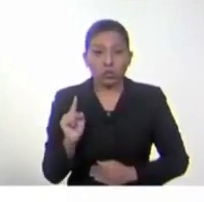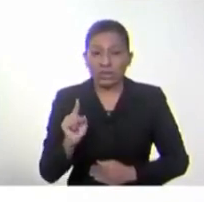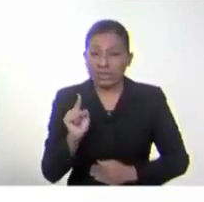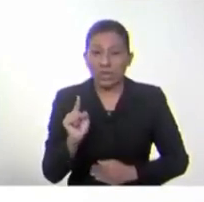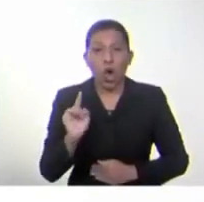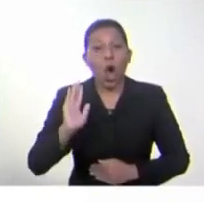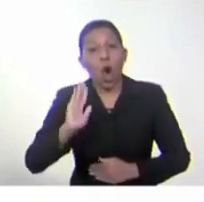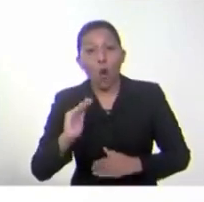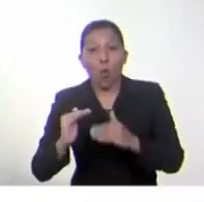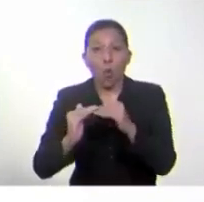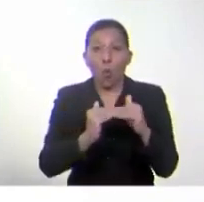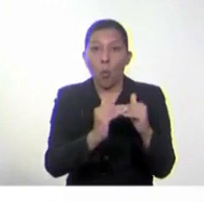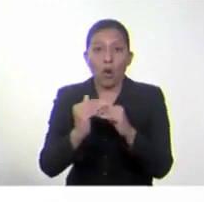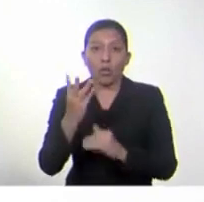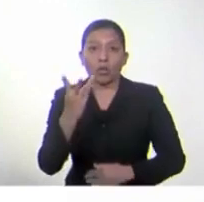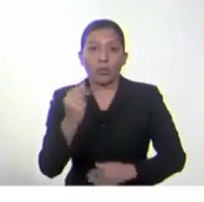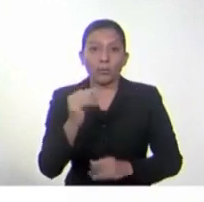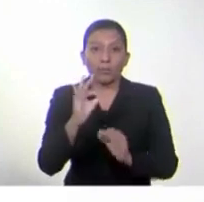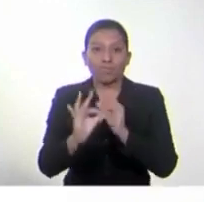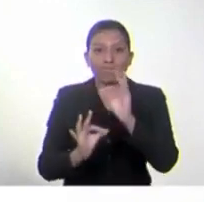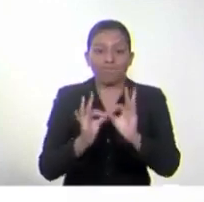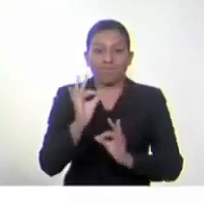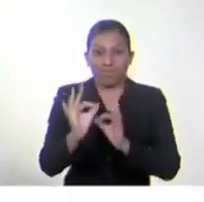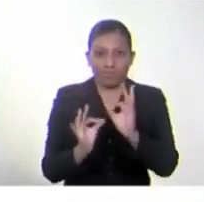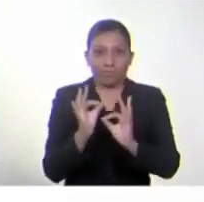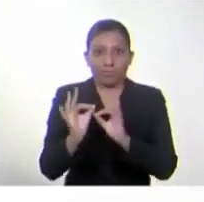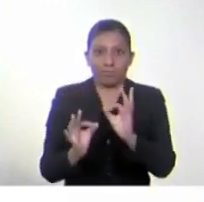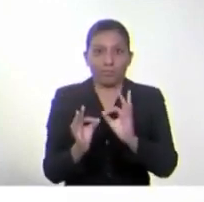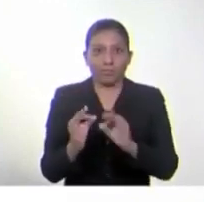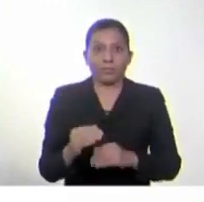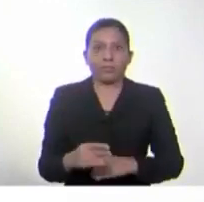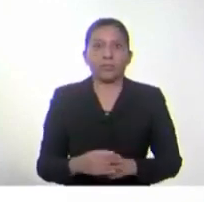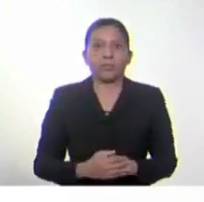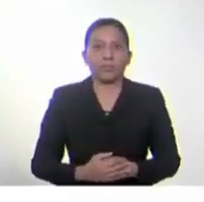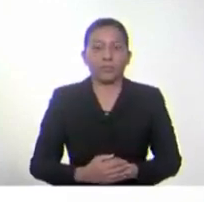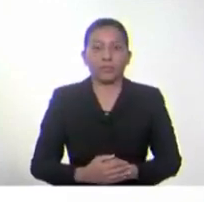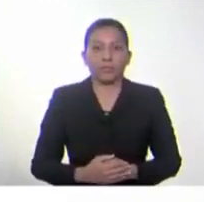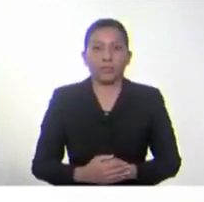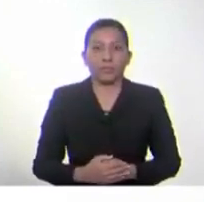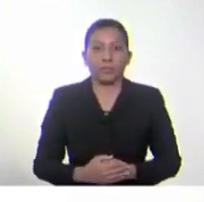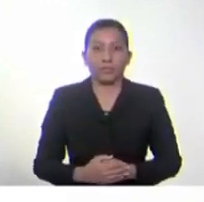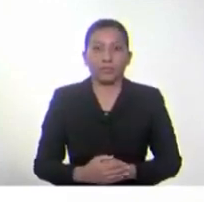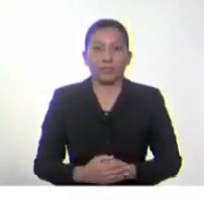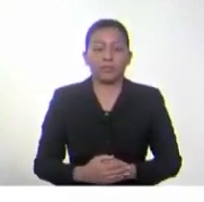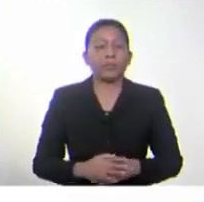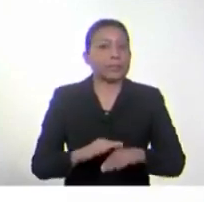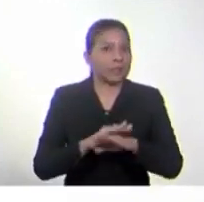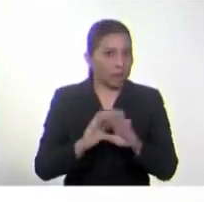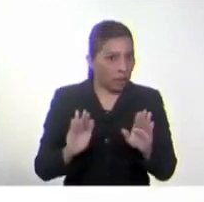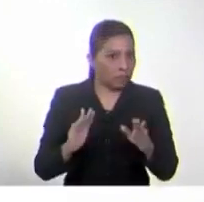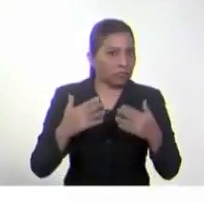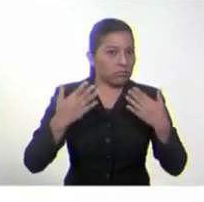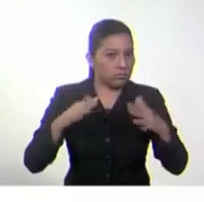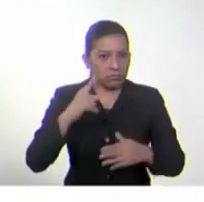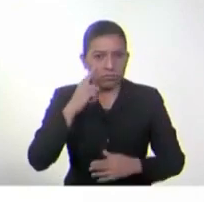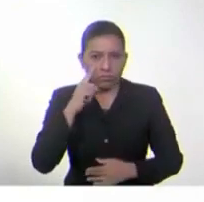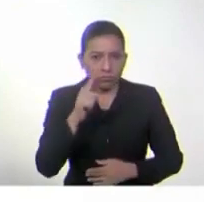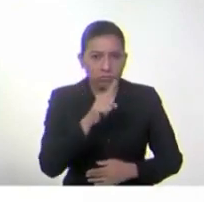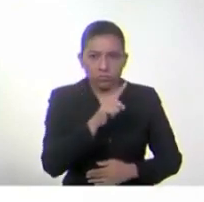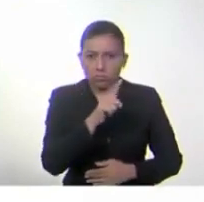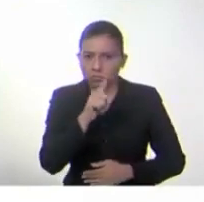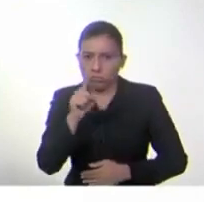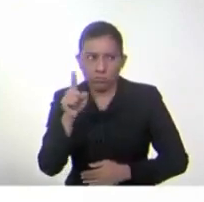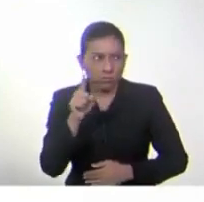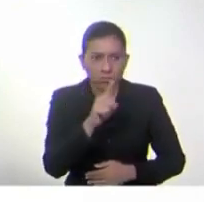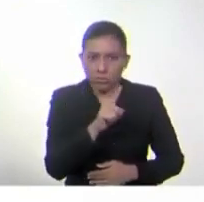igualar el número de átomos del elemento en reactivos y productos. Ahora, ¿están balanceados todos los átomos?